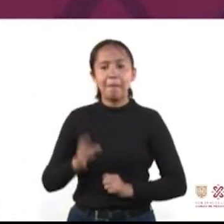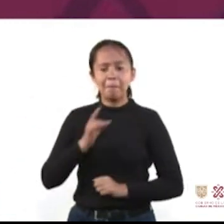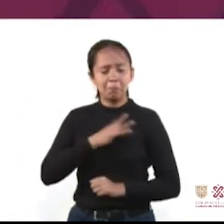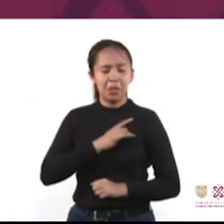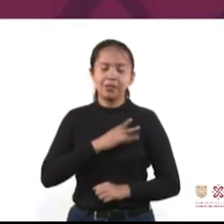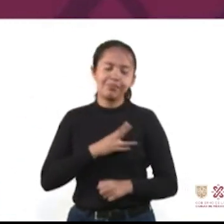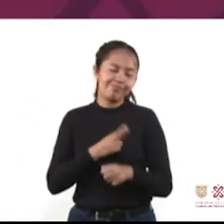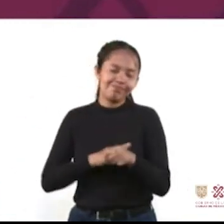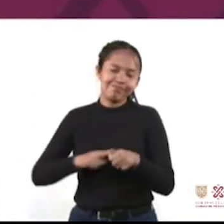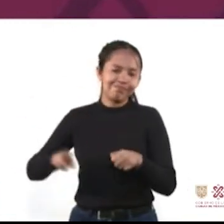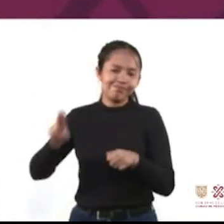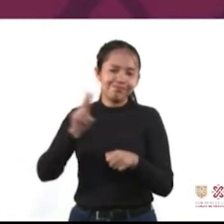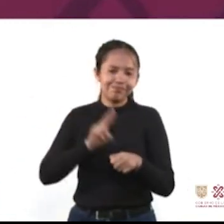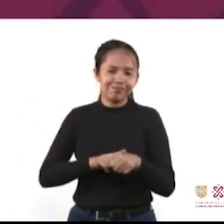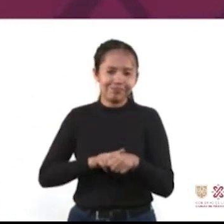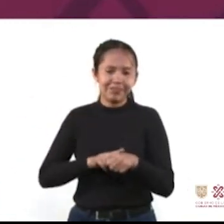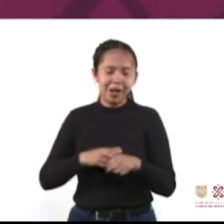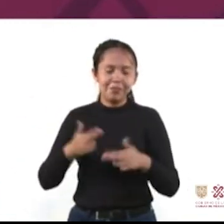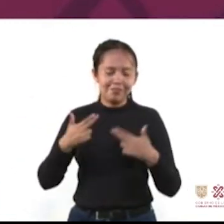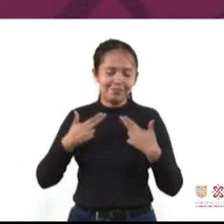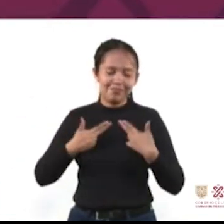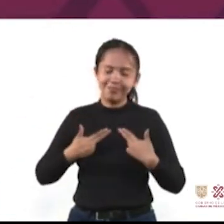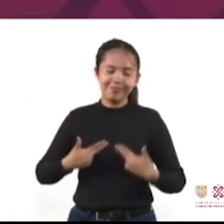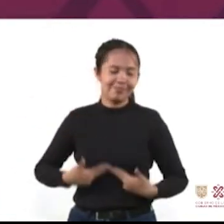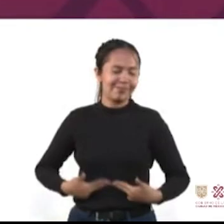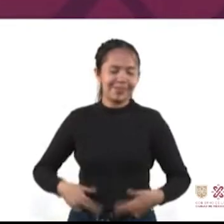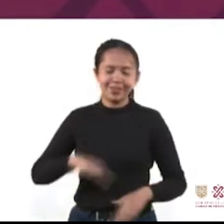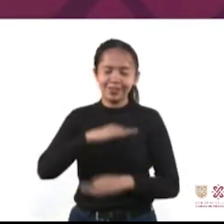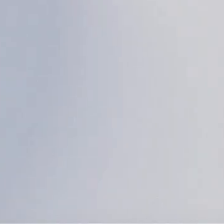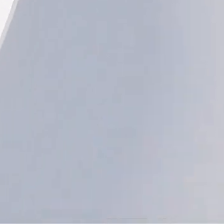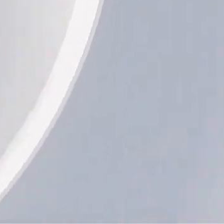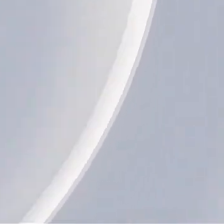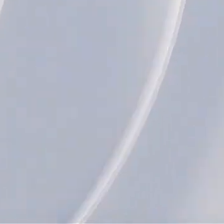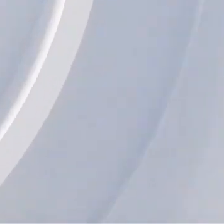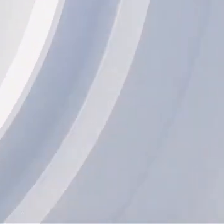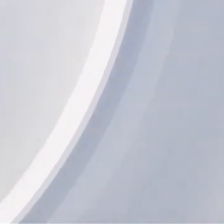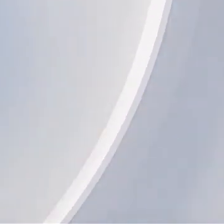migrante y la más joven en hacer parte de una misión espacial